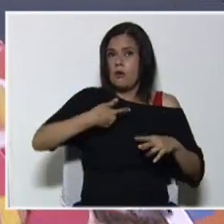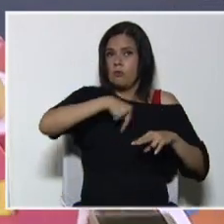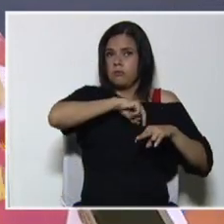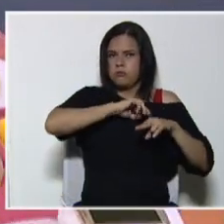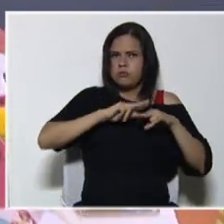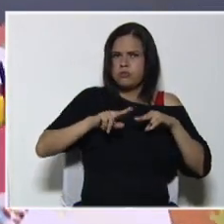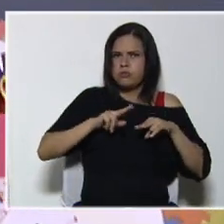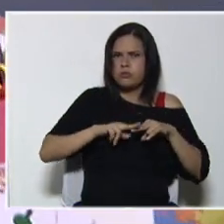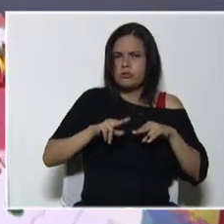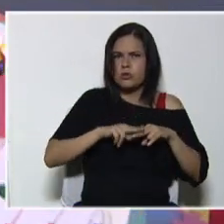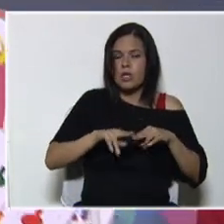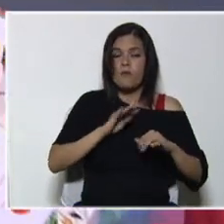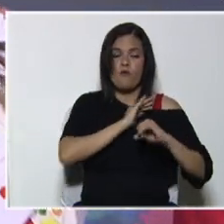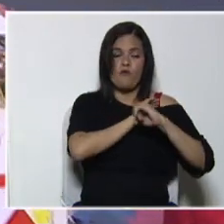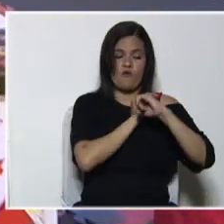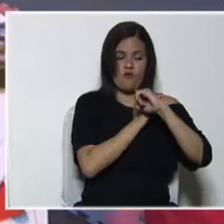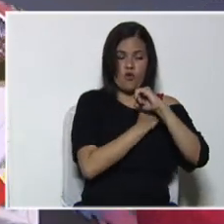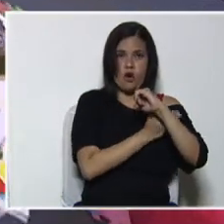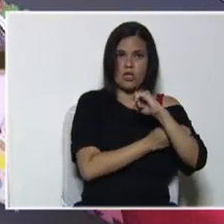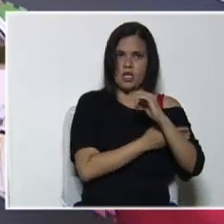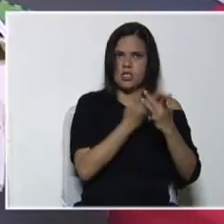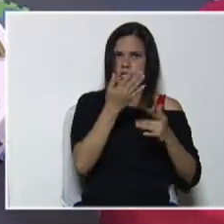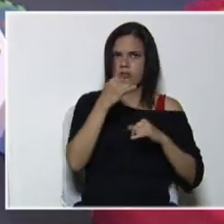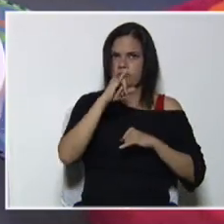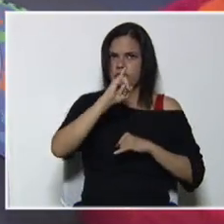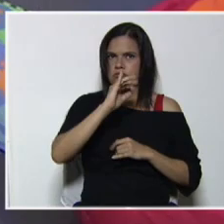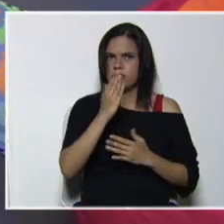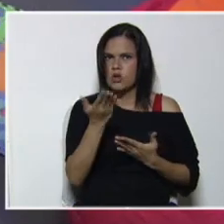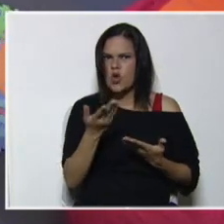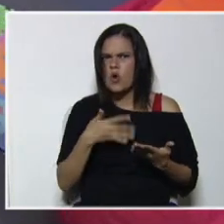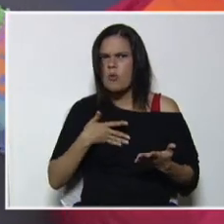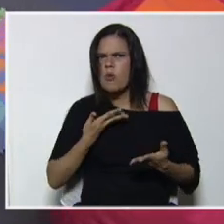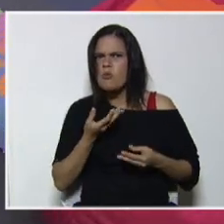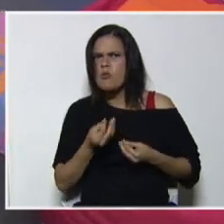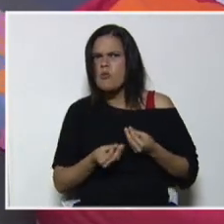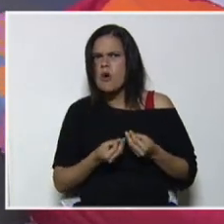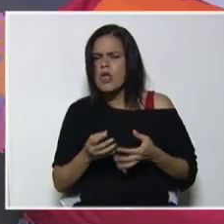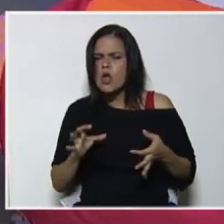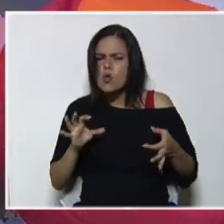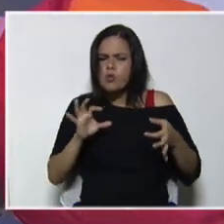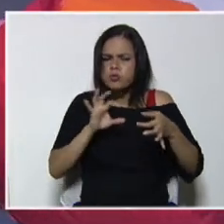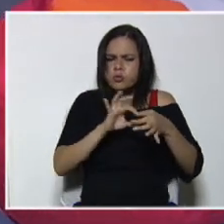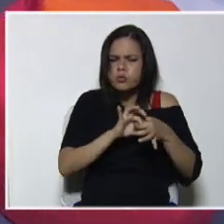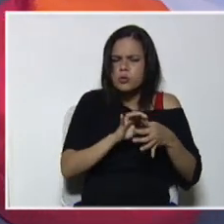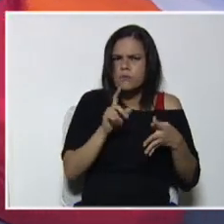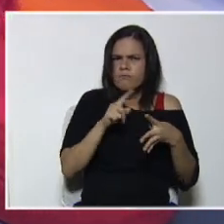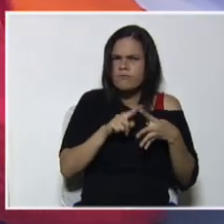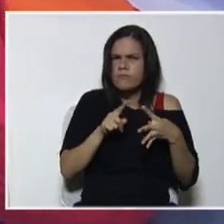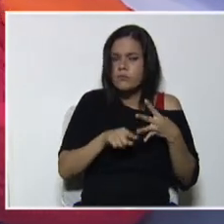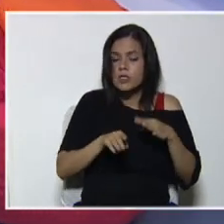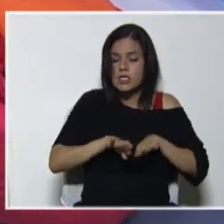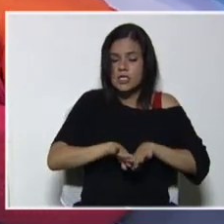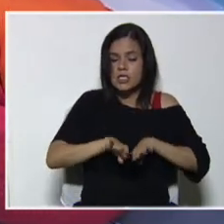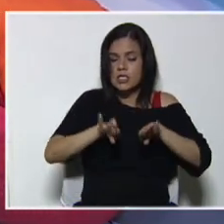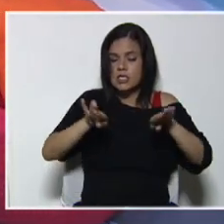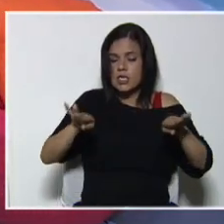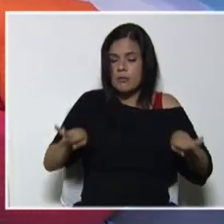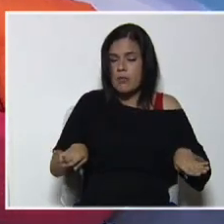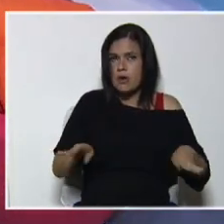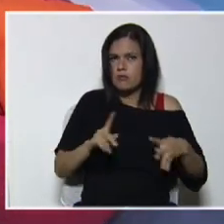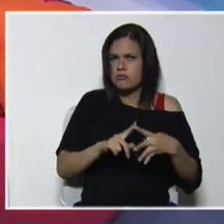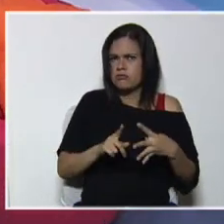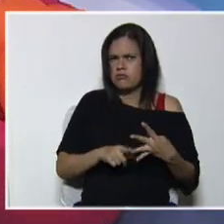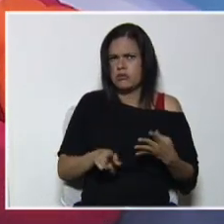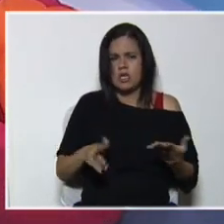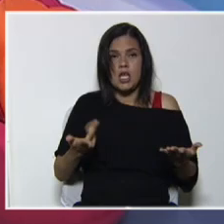niños estamos fortaleciendo allí cómo ellos pueden unir objetos y separar objetos que